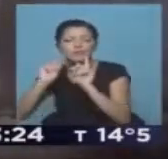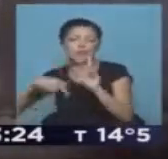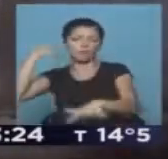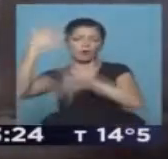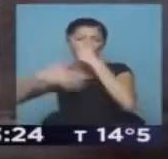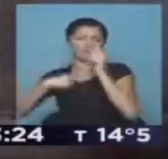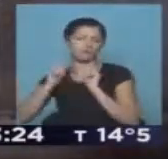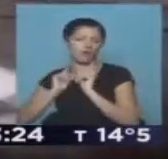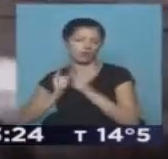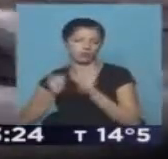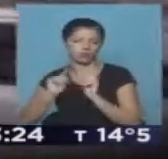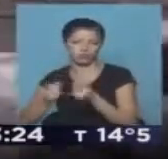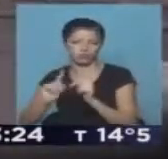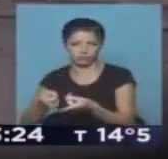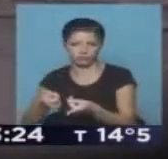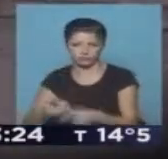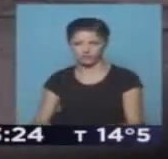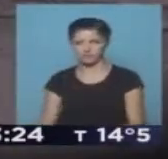continuada